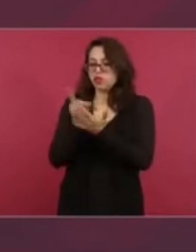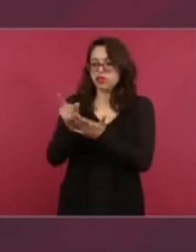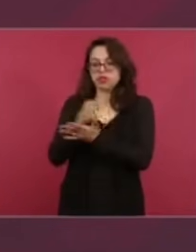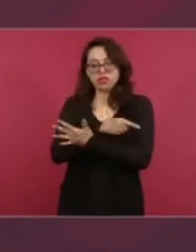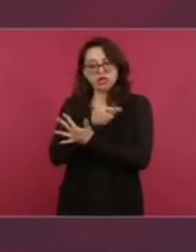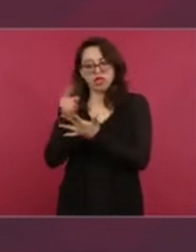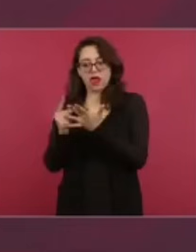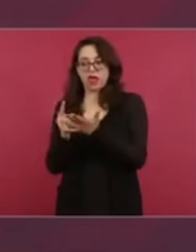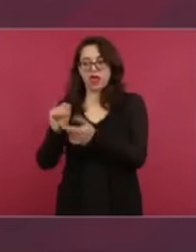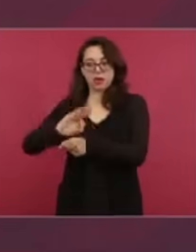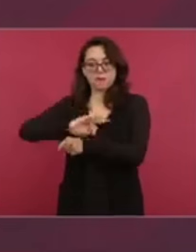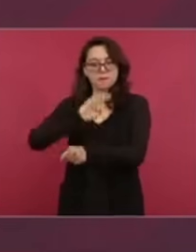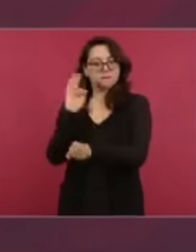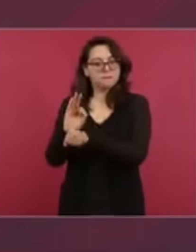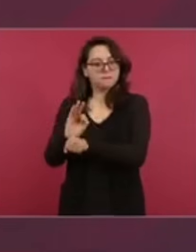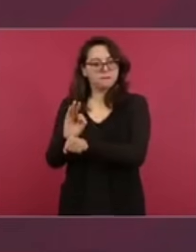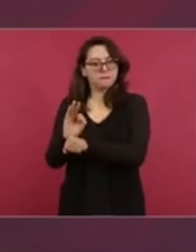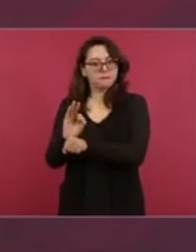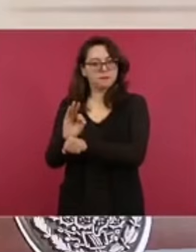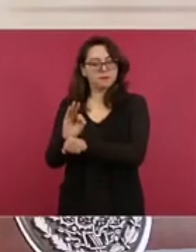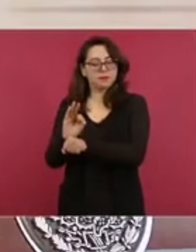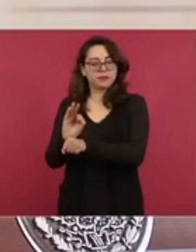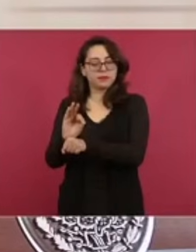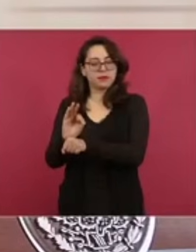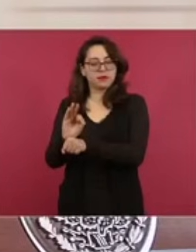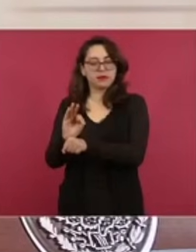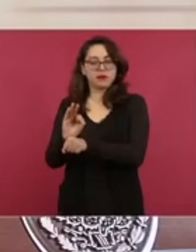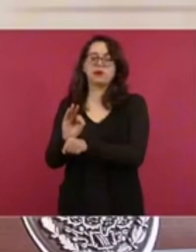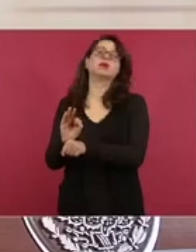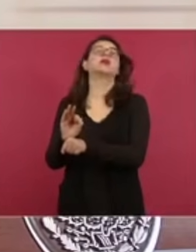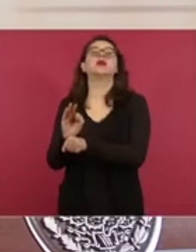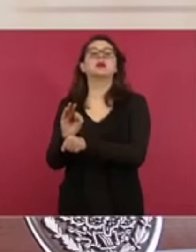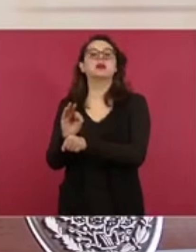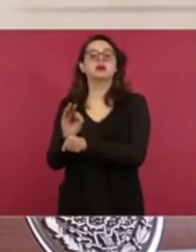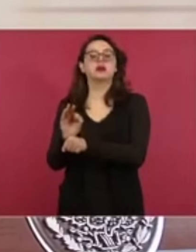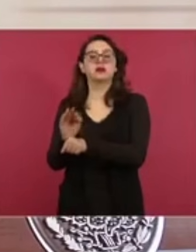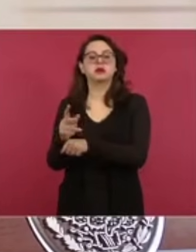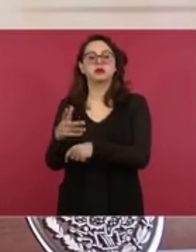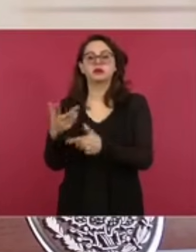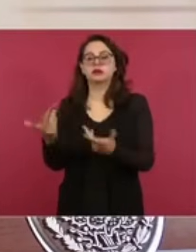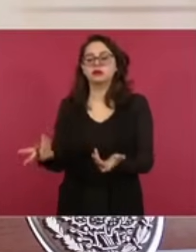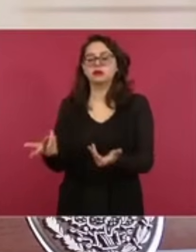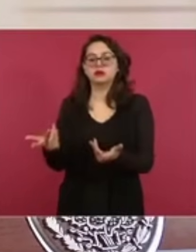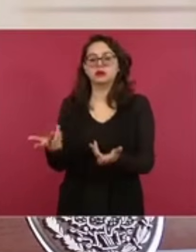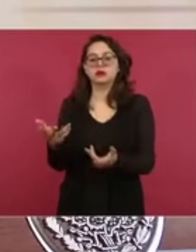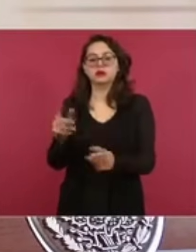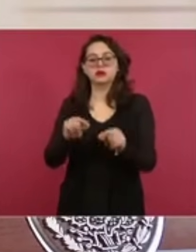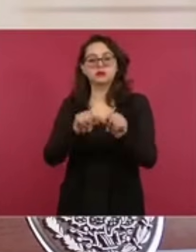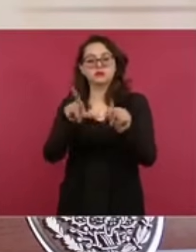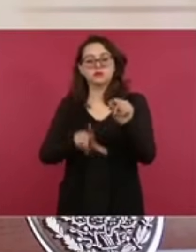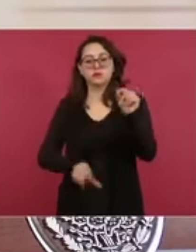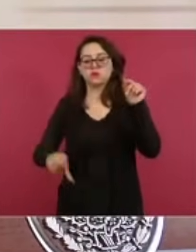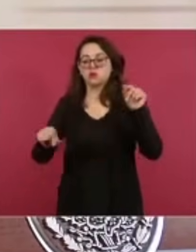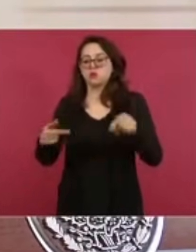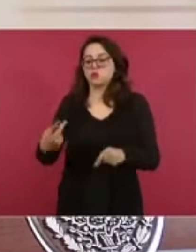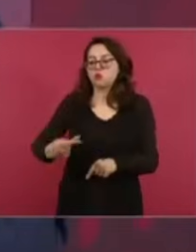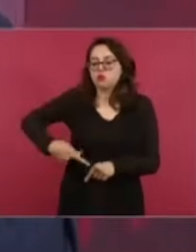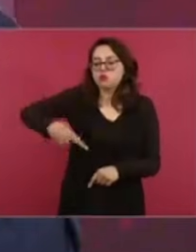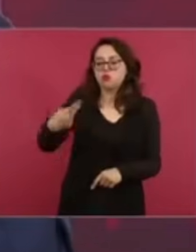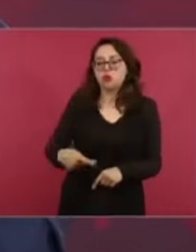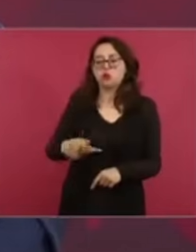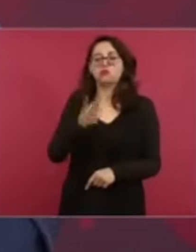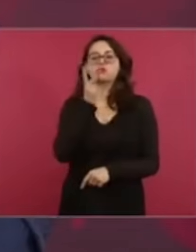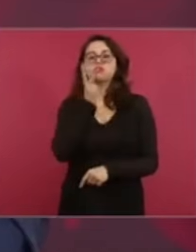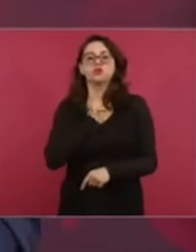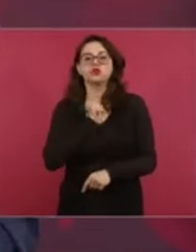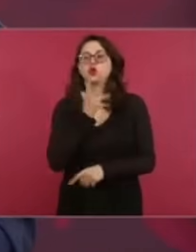la que Define El dominio la propiedad de la nación sobre los